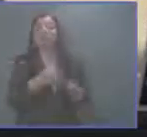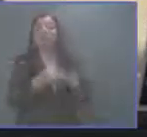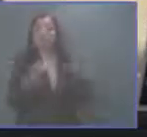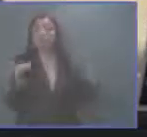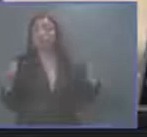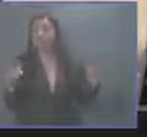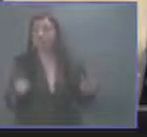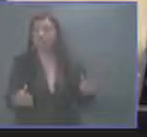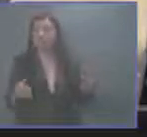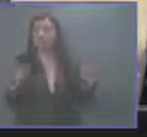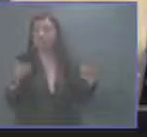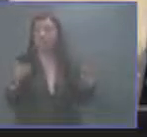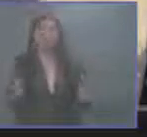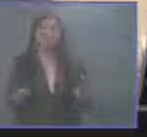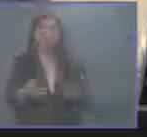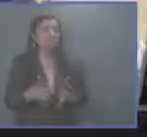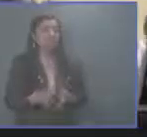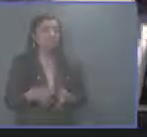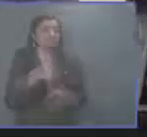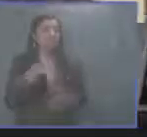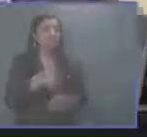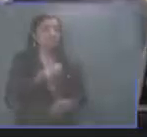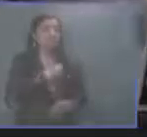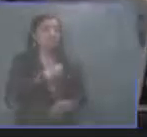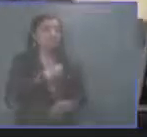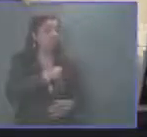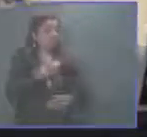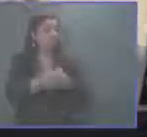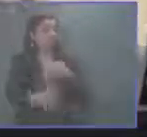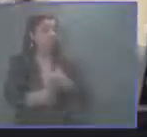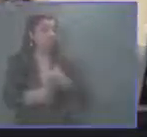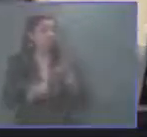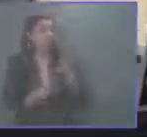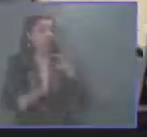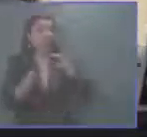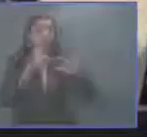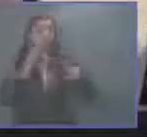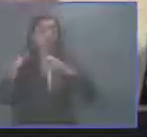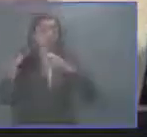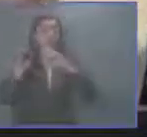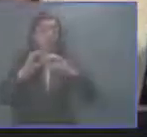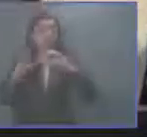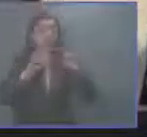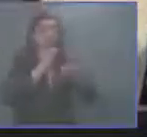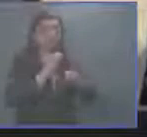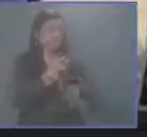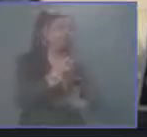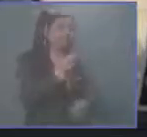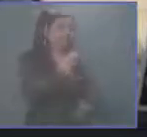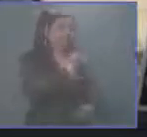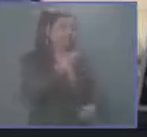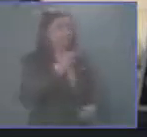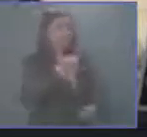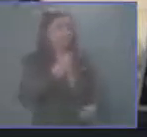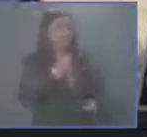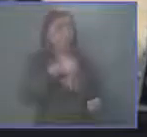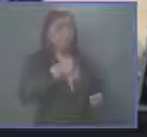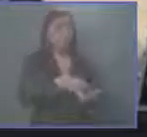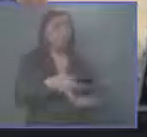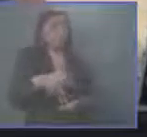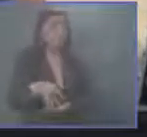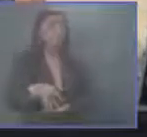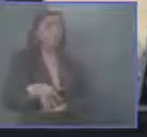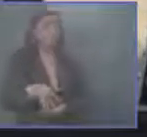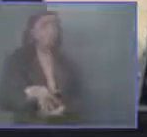percatarnos es que también nos corresponde un rol de comunicación de información a la población